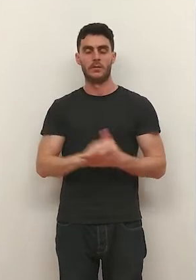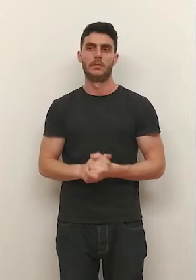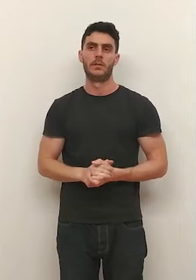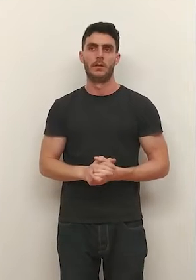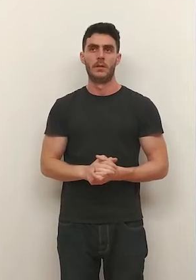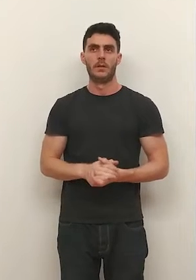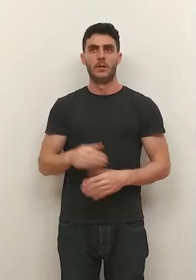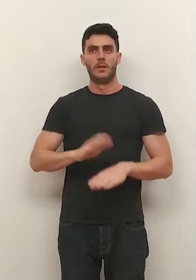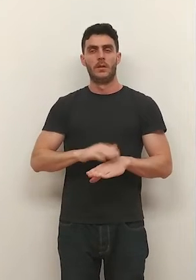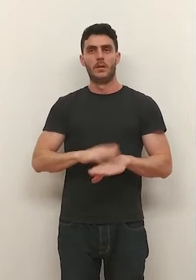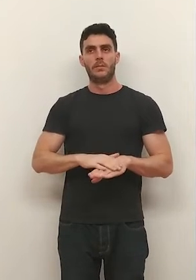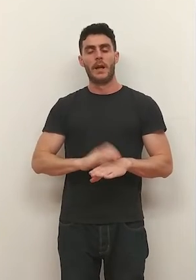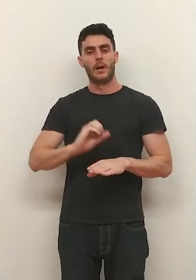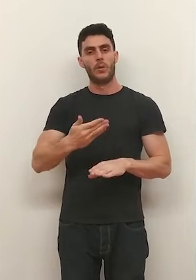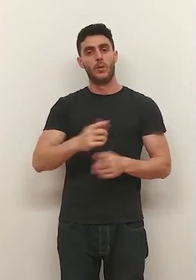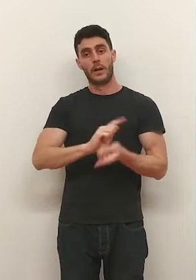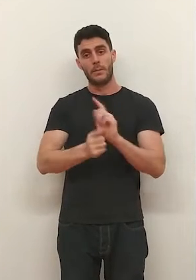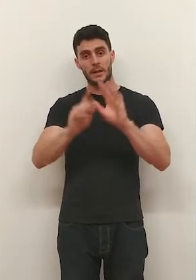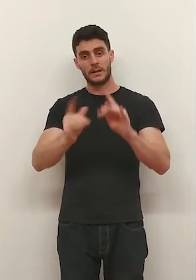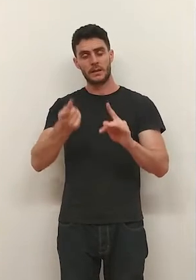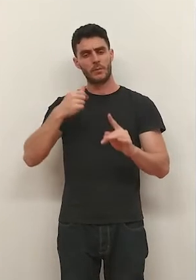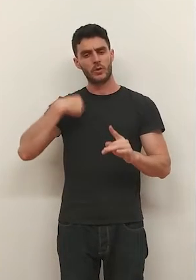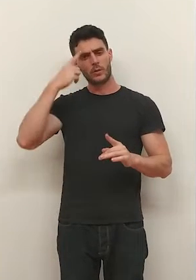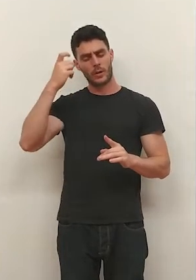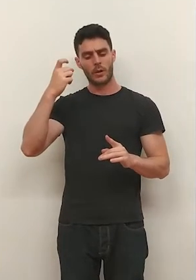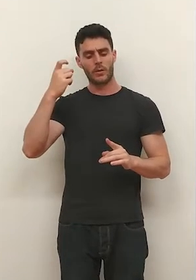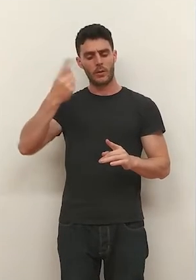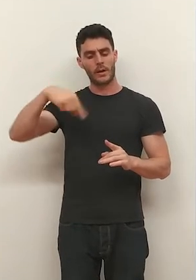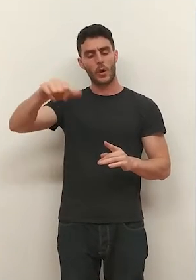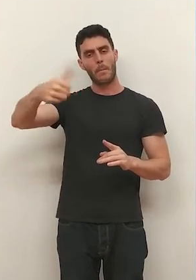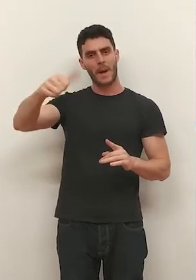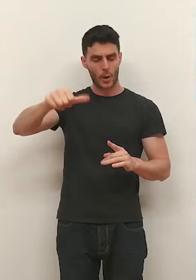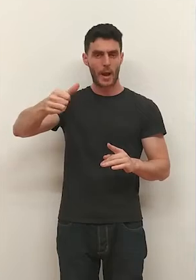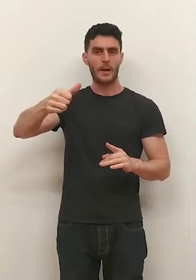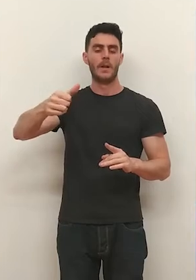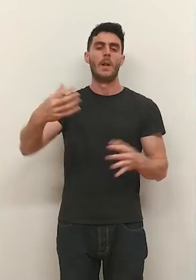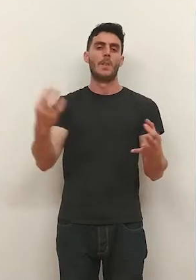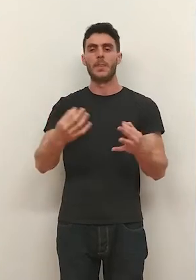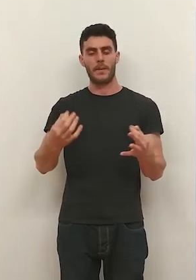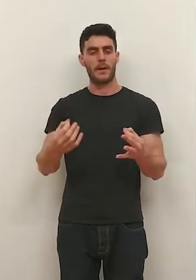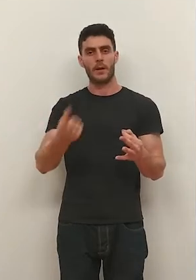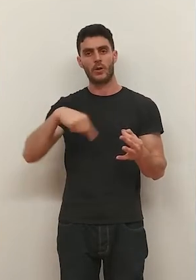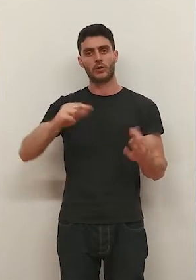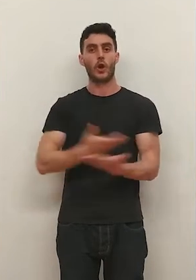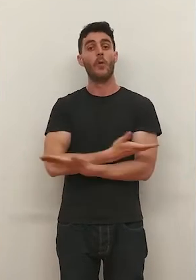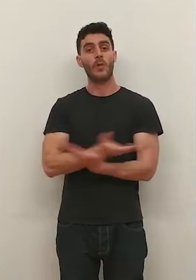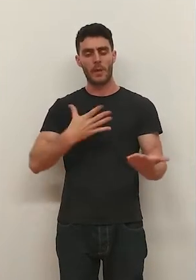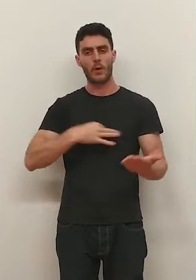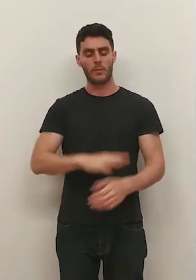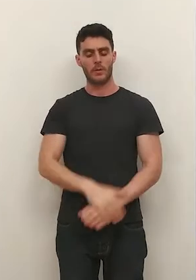para poder cambiar de club, pero también creo que tienen que valorar o que debemos de valorar lo que podemos